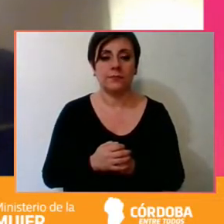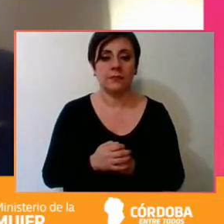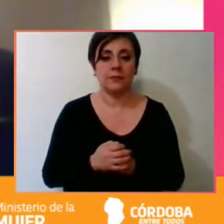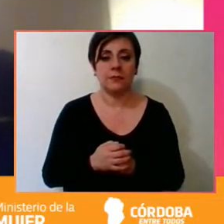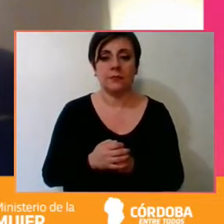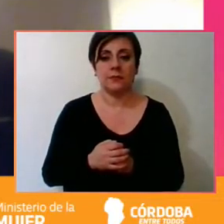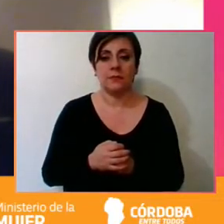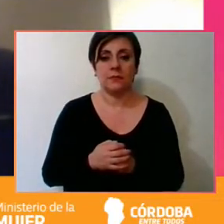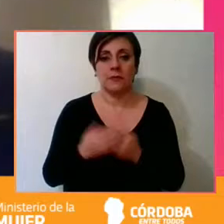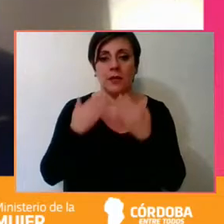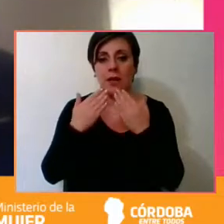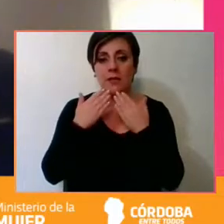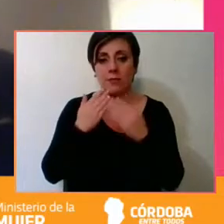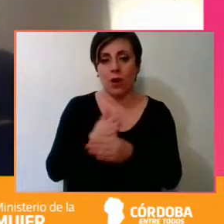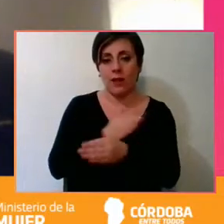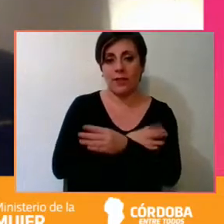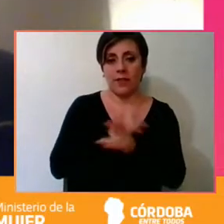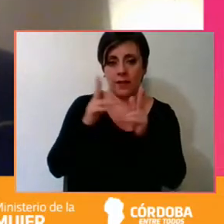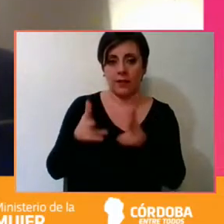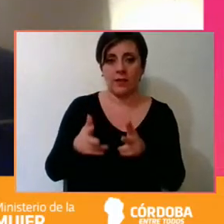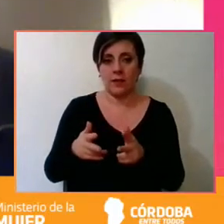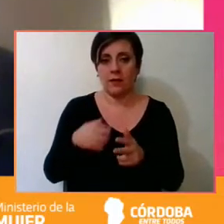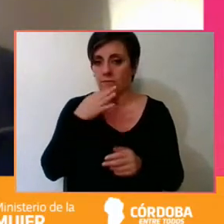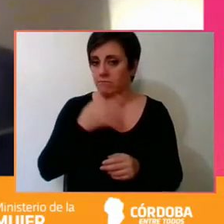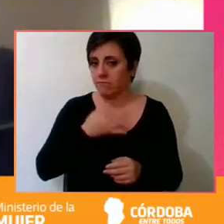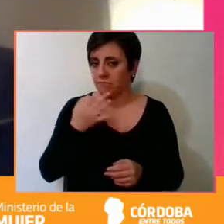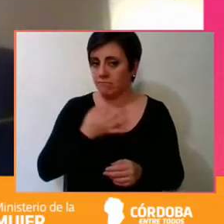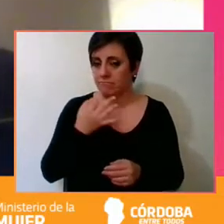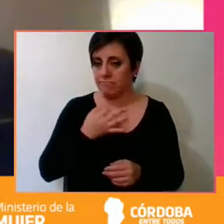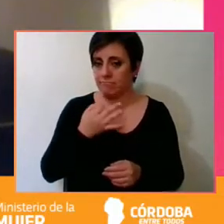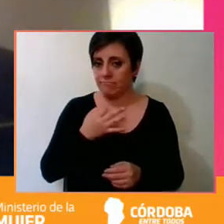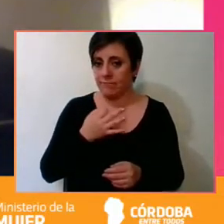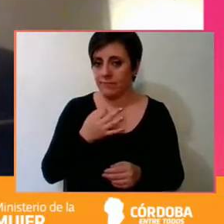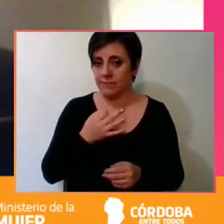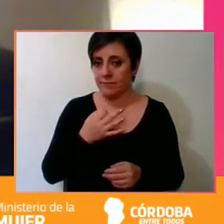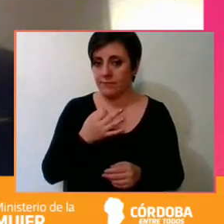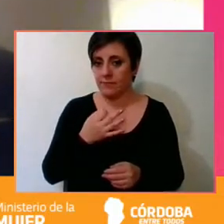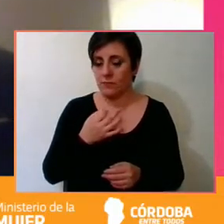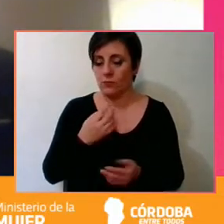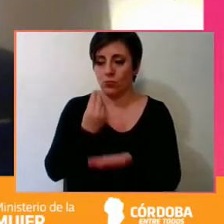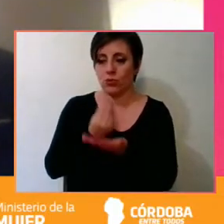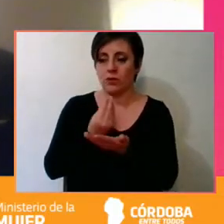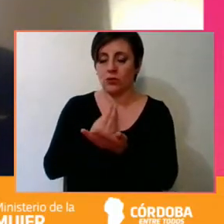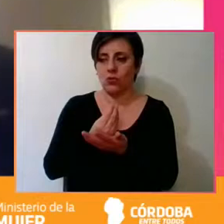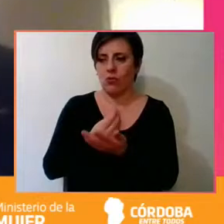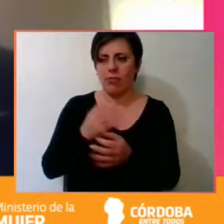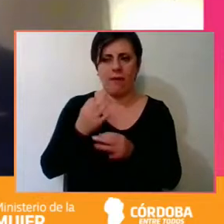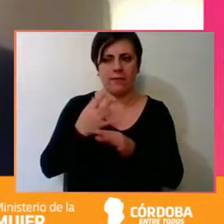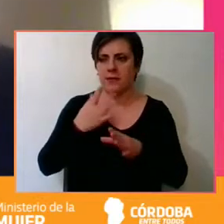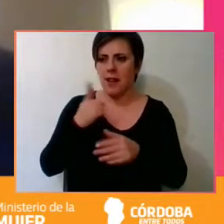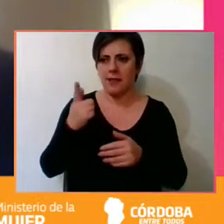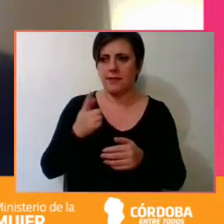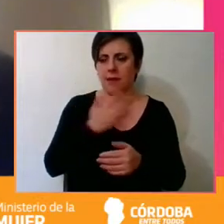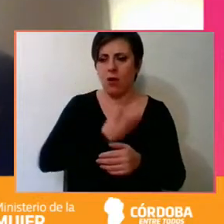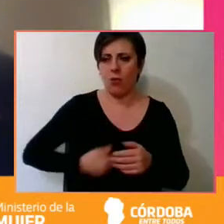Gracias, Claudia, por lo que has dicho antes, porque efectivamente se ha convertido en un encuentro de referencia para los gobiernos locales. Y sobre